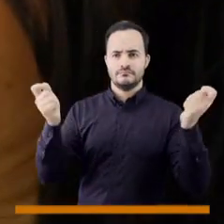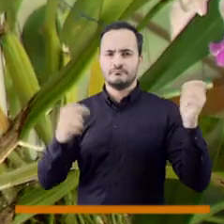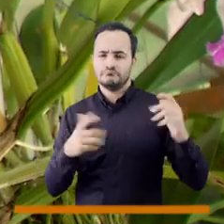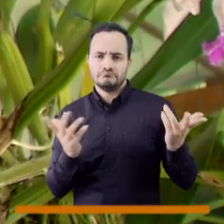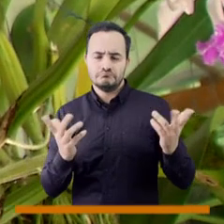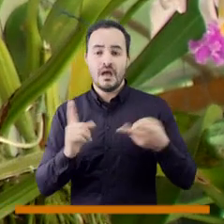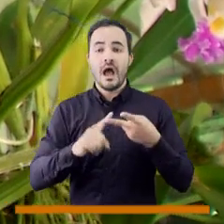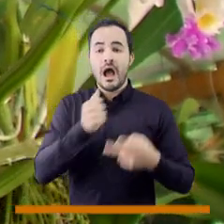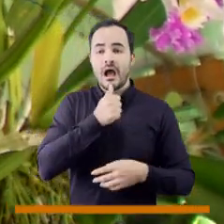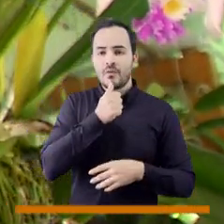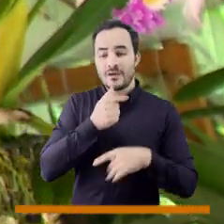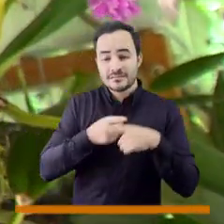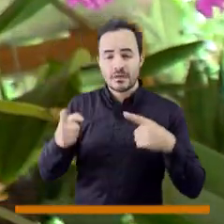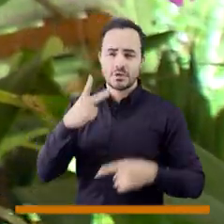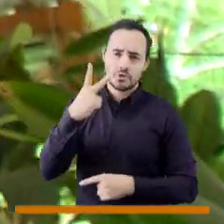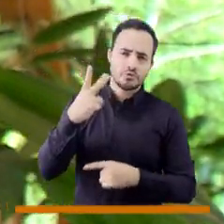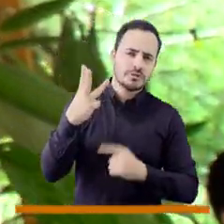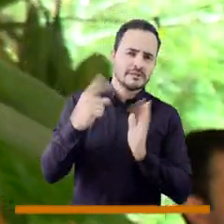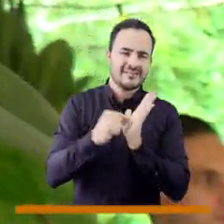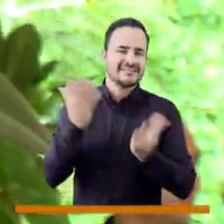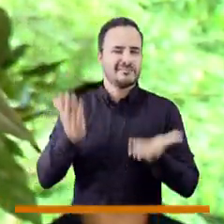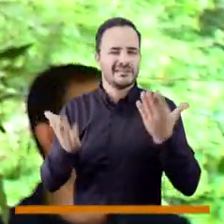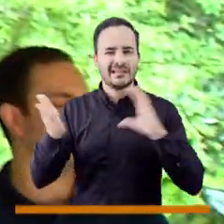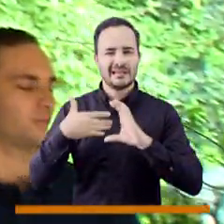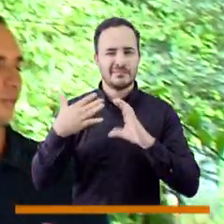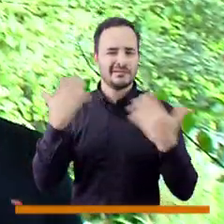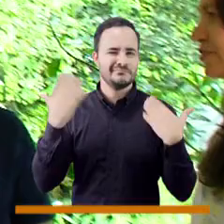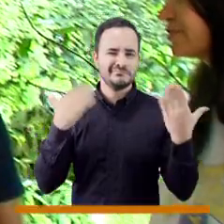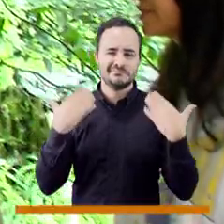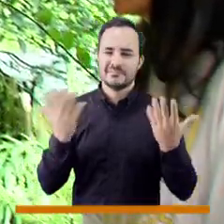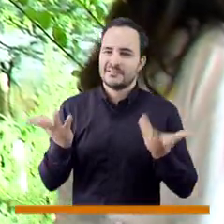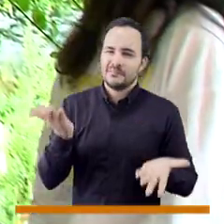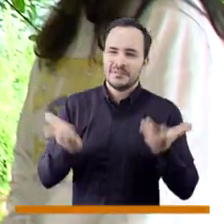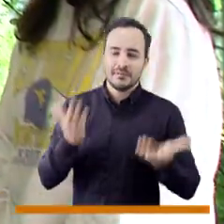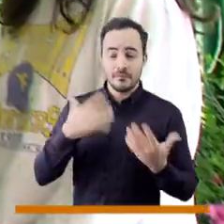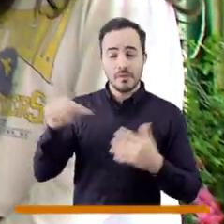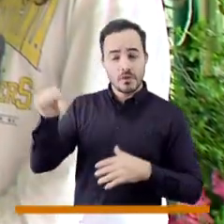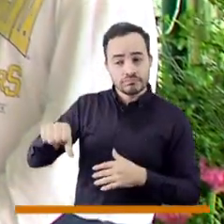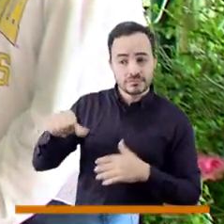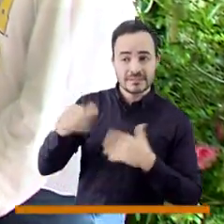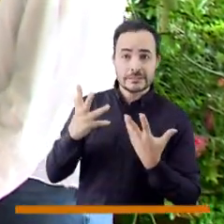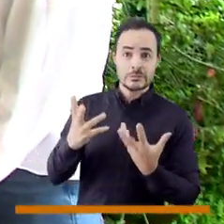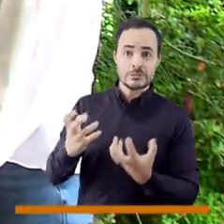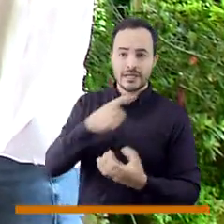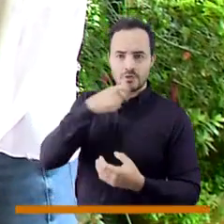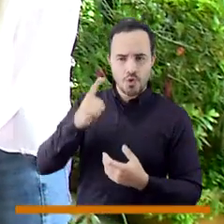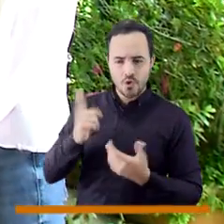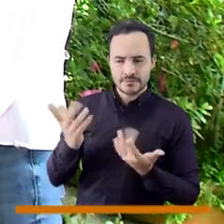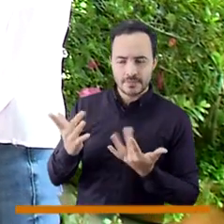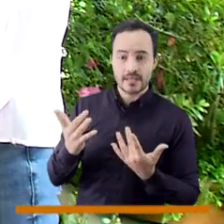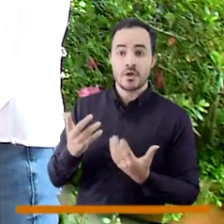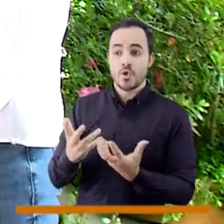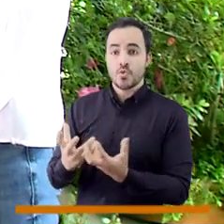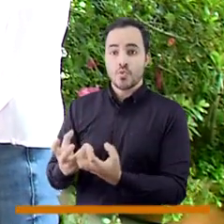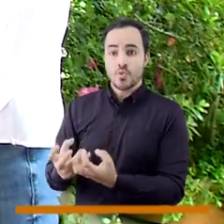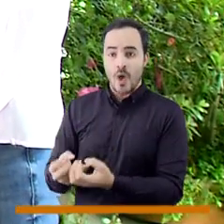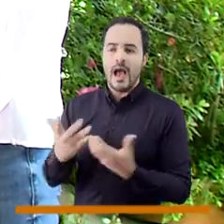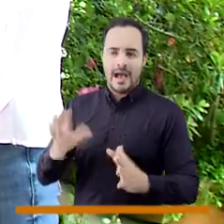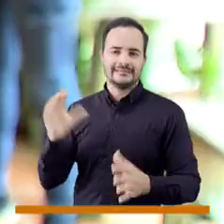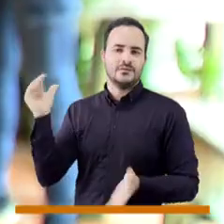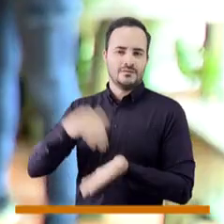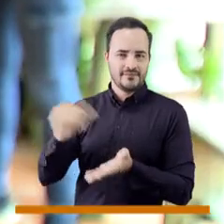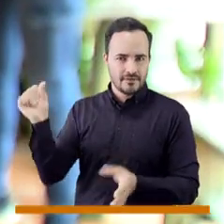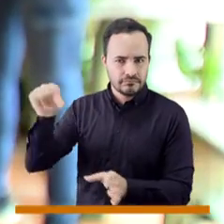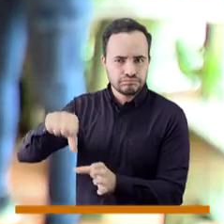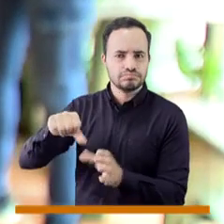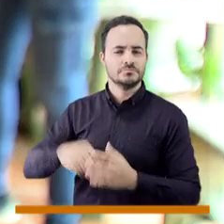Agua 2-3 veces por semana, eso depende del clima en el que estemos, siempre regándolas muy bien y esperando a que se seque casi por